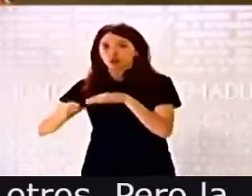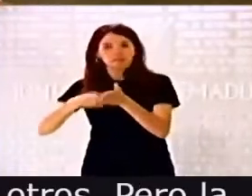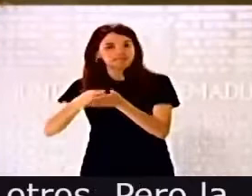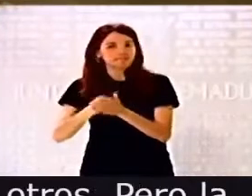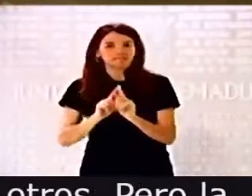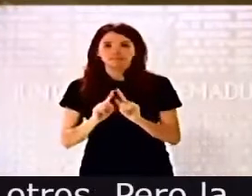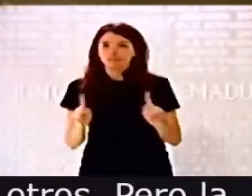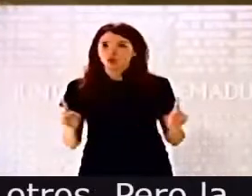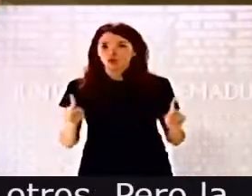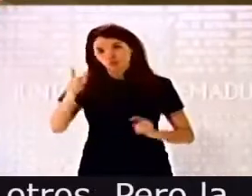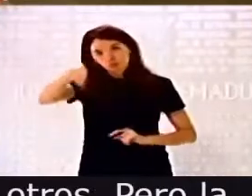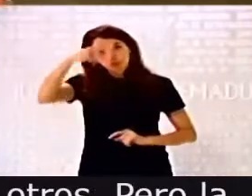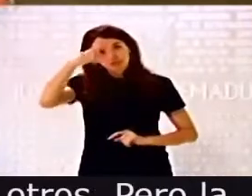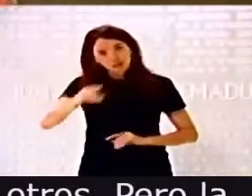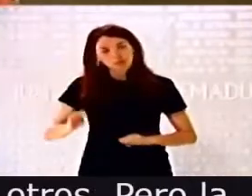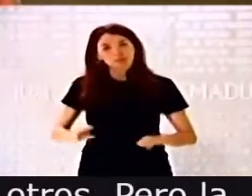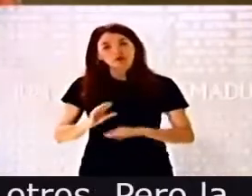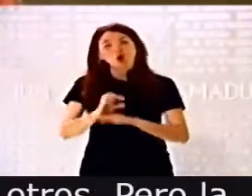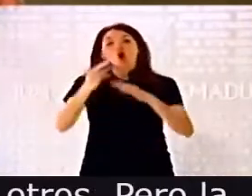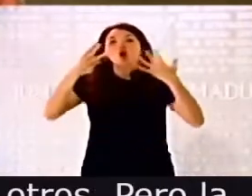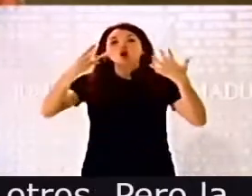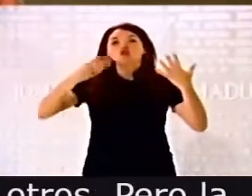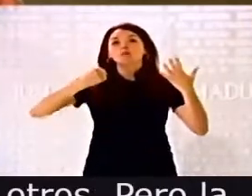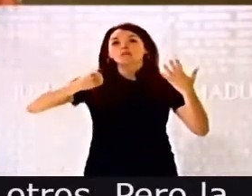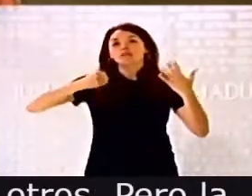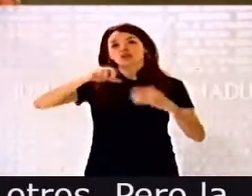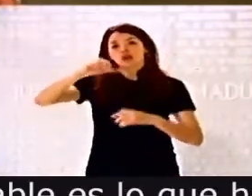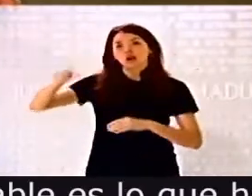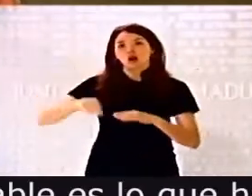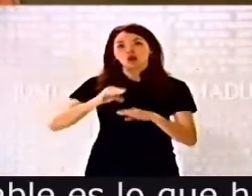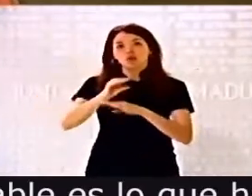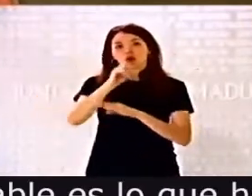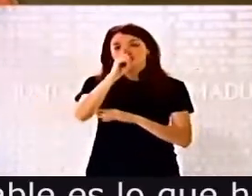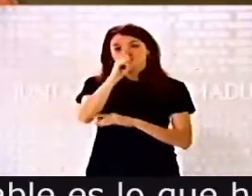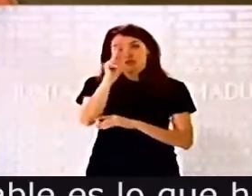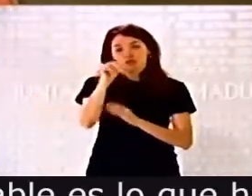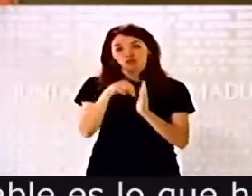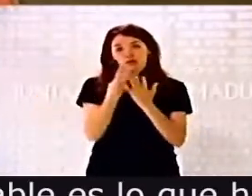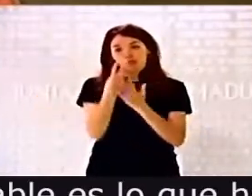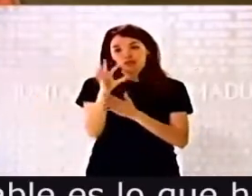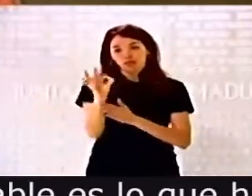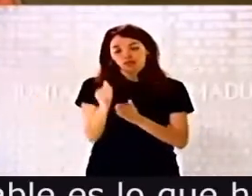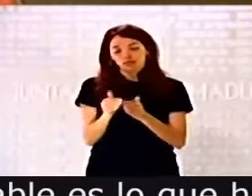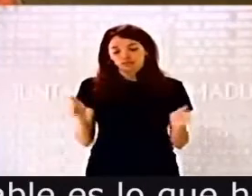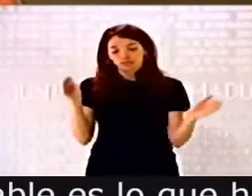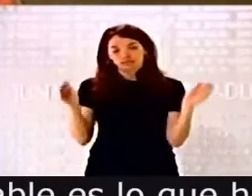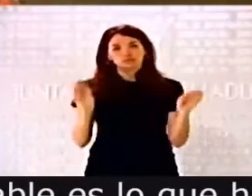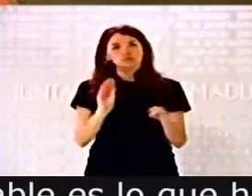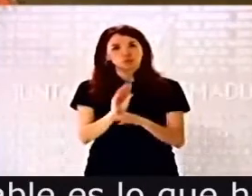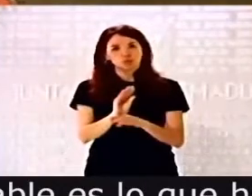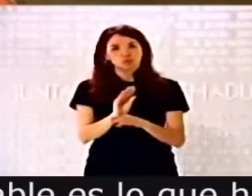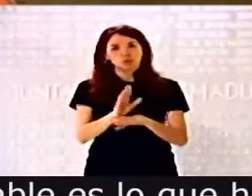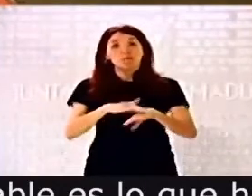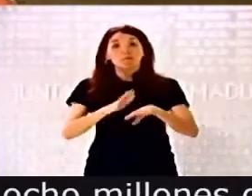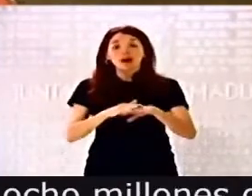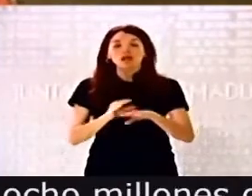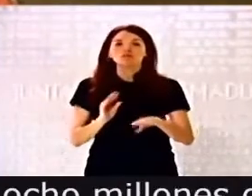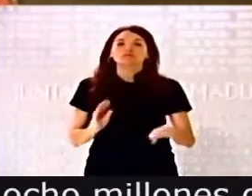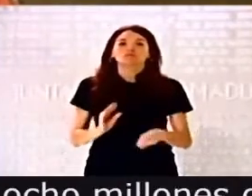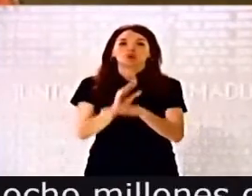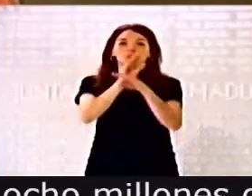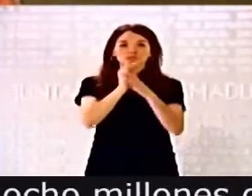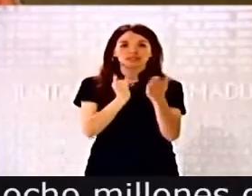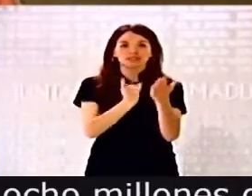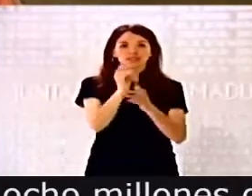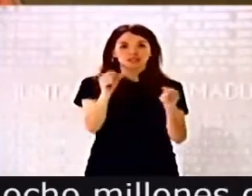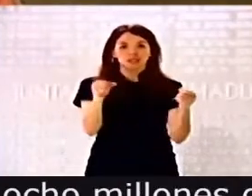sabéis, que invierte 8 millones de euros en el año 2020 para subvencionar los seguros agrarios, que el año pasado